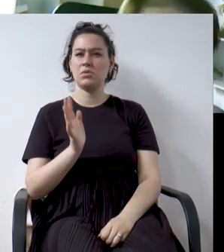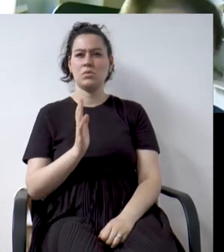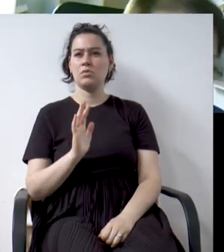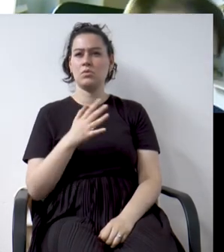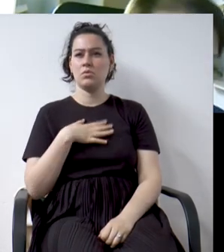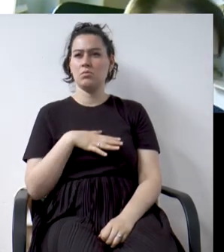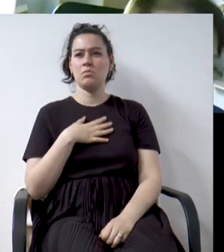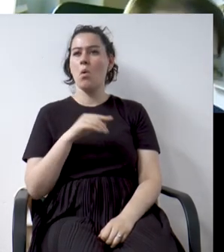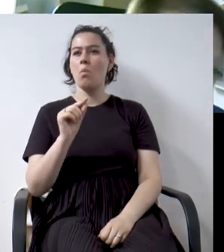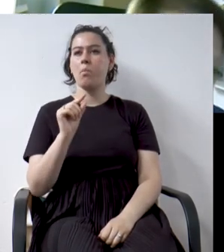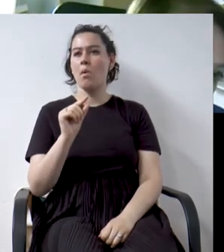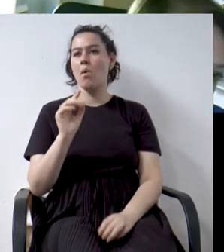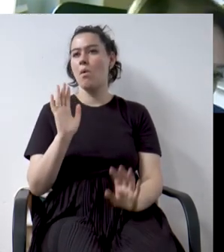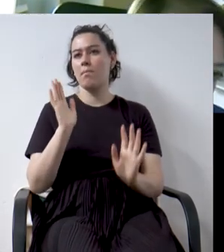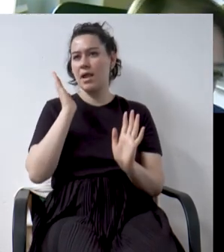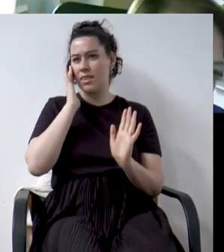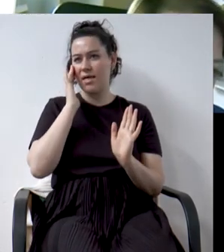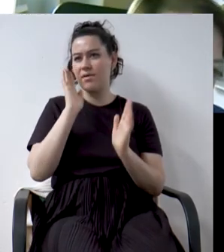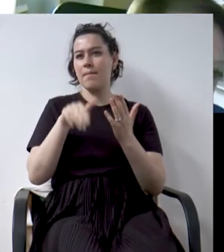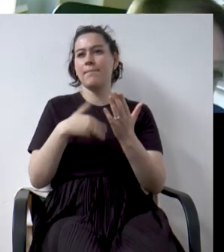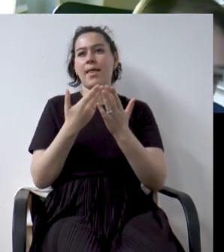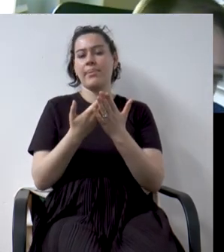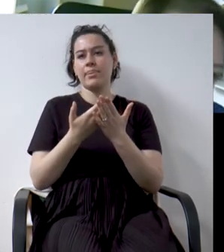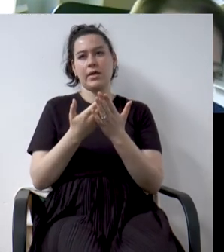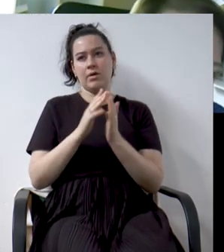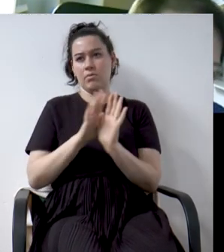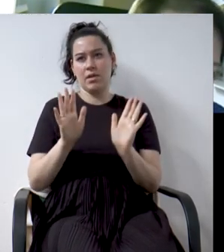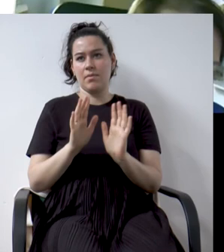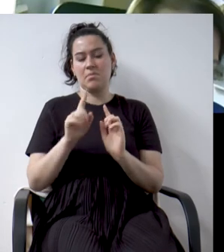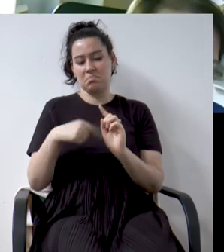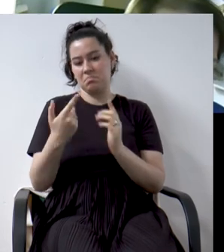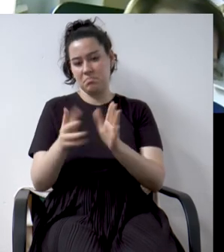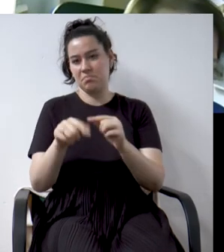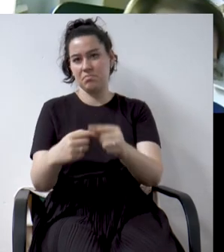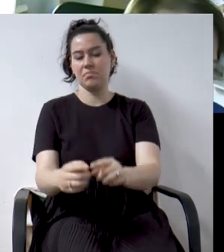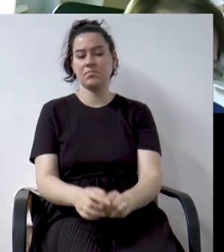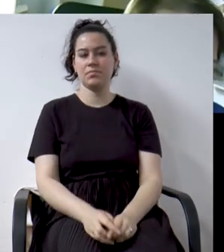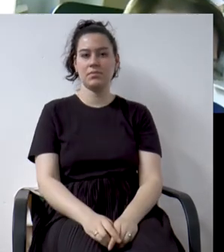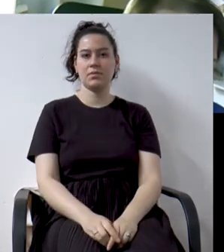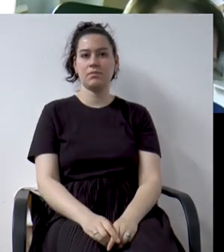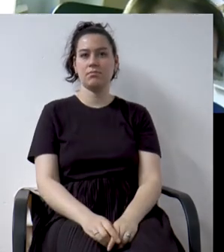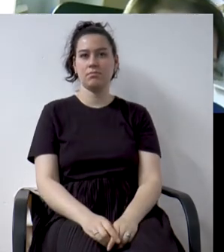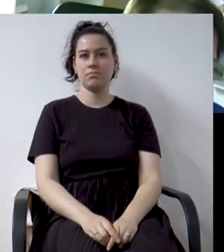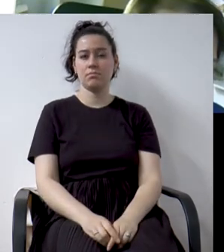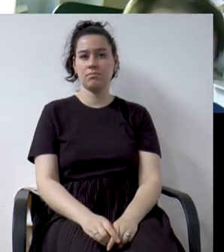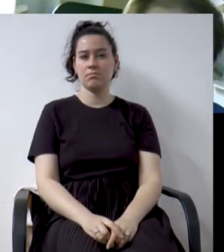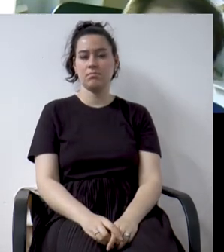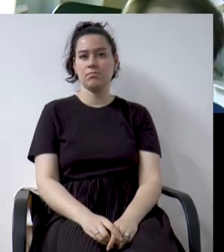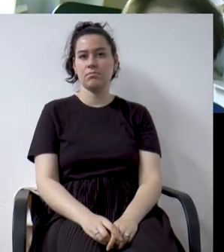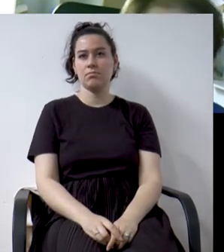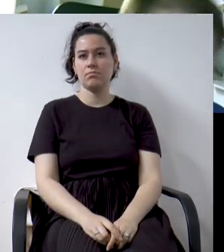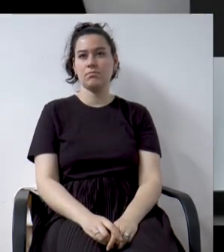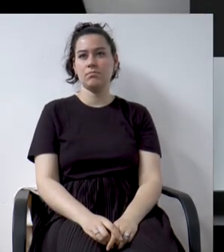ver, un poco para hacer un masaje, digo, yo lo planteo en el chat y después recoge en el chat. Bien. ¿Te parece? Sí.